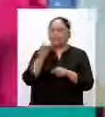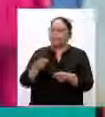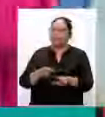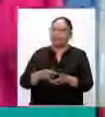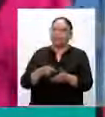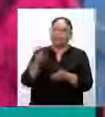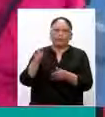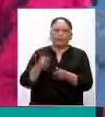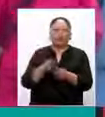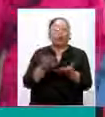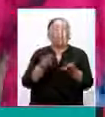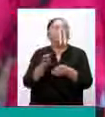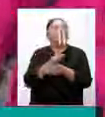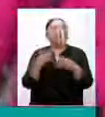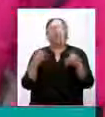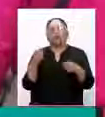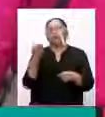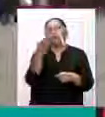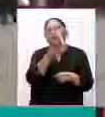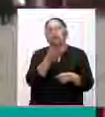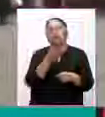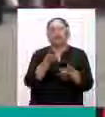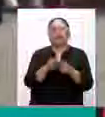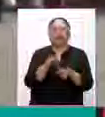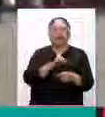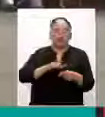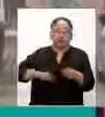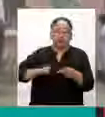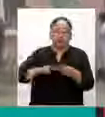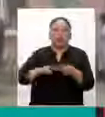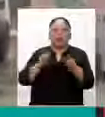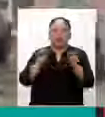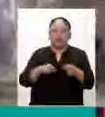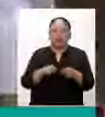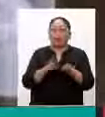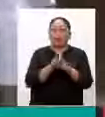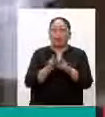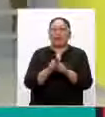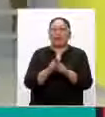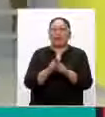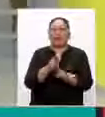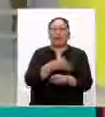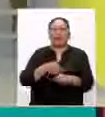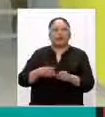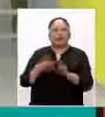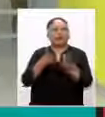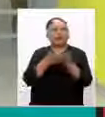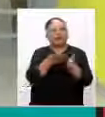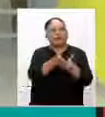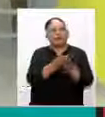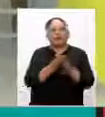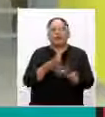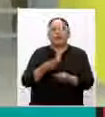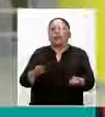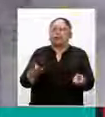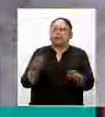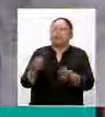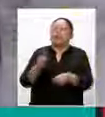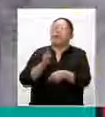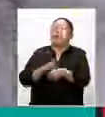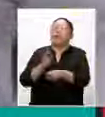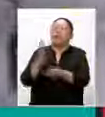las instancias competentes, en este caso departamentos y municipios, y en lo que le corresponde también al Estado central. Pero reitero, no es un paro, hay